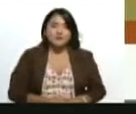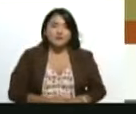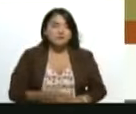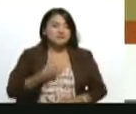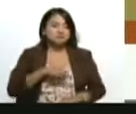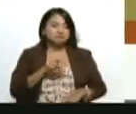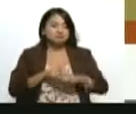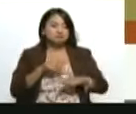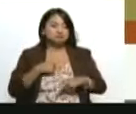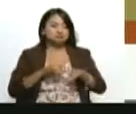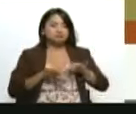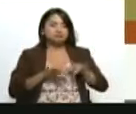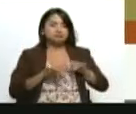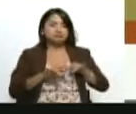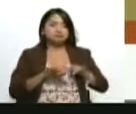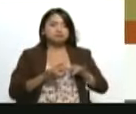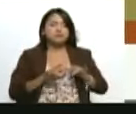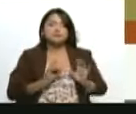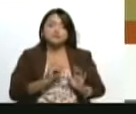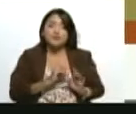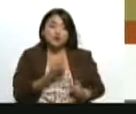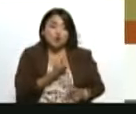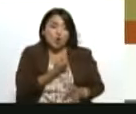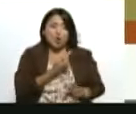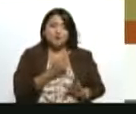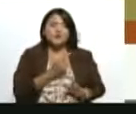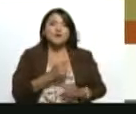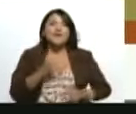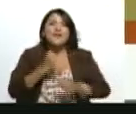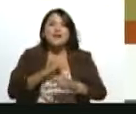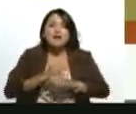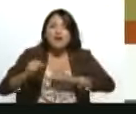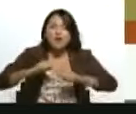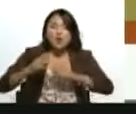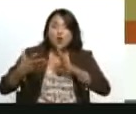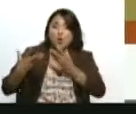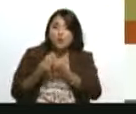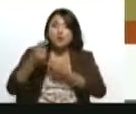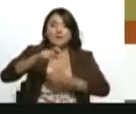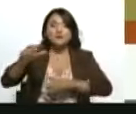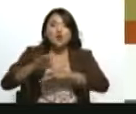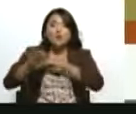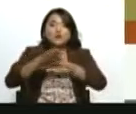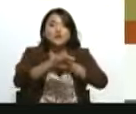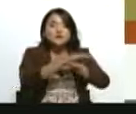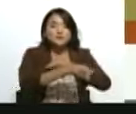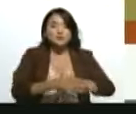se va a poder hacer ese trabajo. Ese trabajo hay que hacerlo, ¿dónde? En el terreno. ¿Quiénes deben estar ahí?